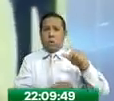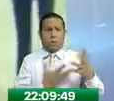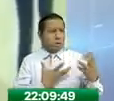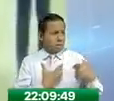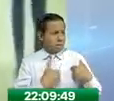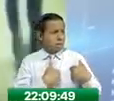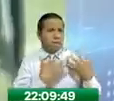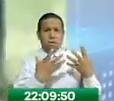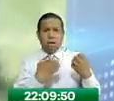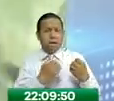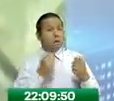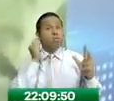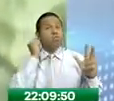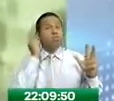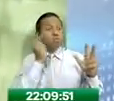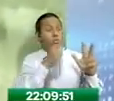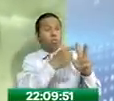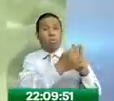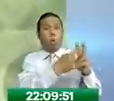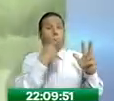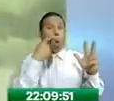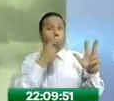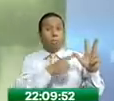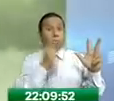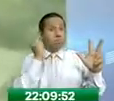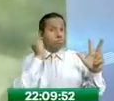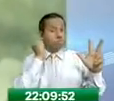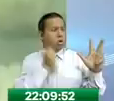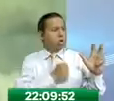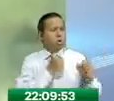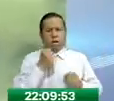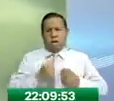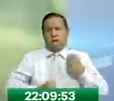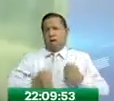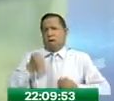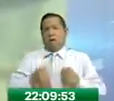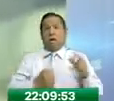entre ellas una mujer. Se las ven en este